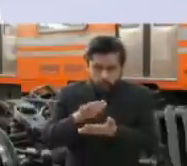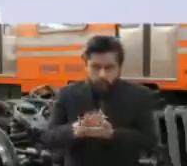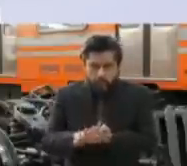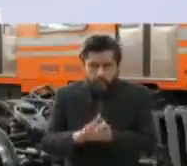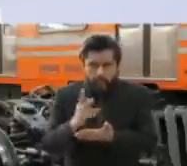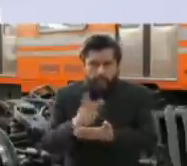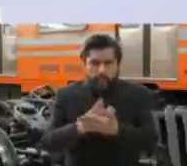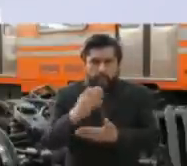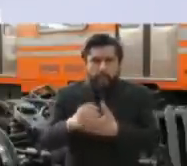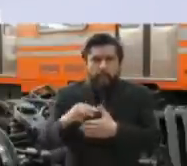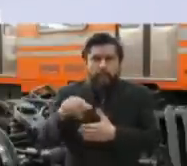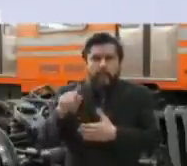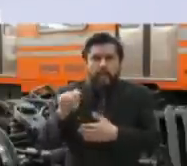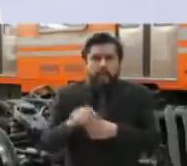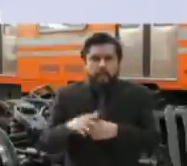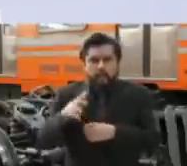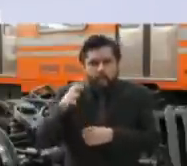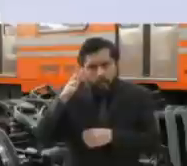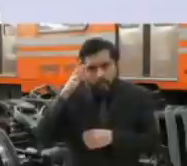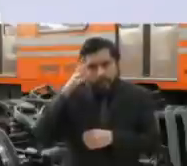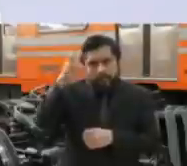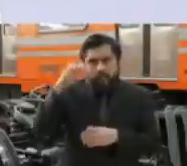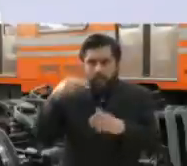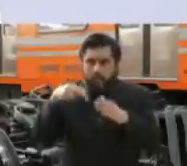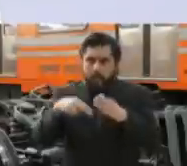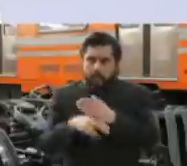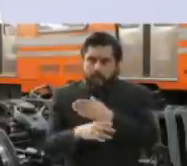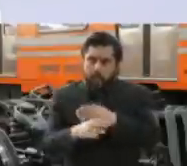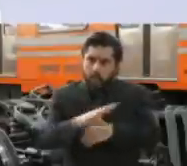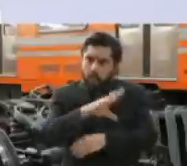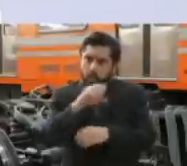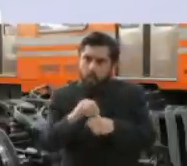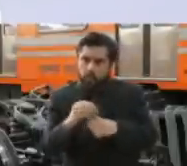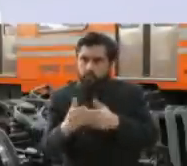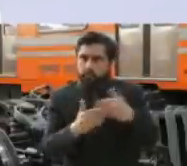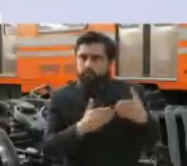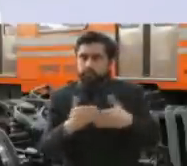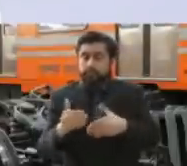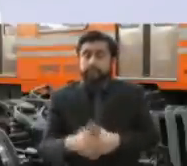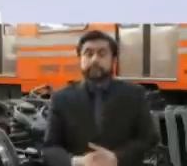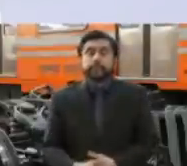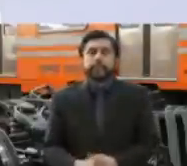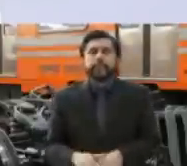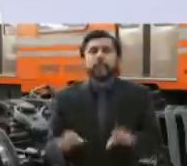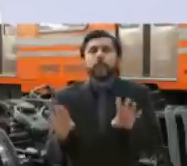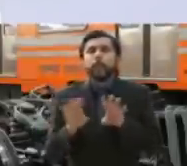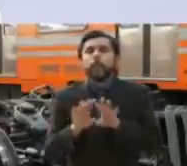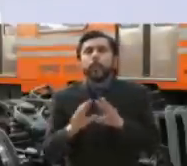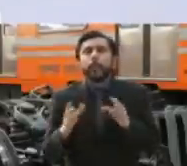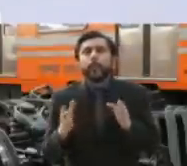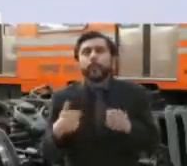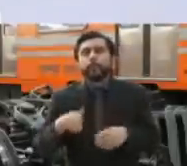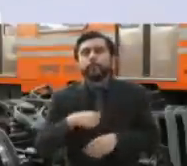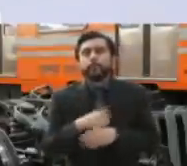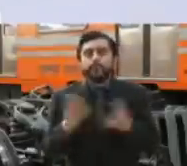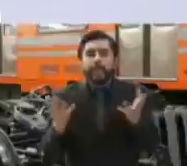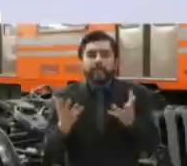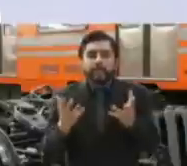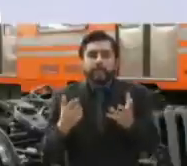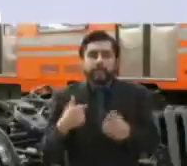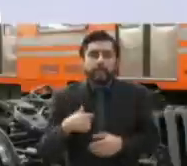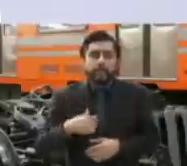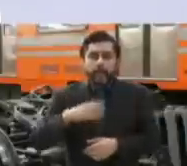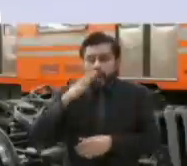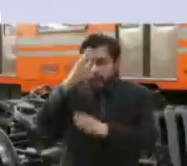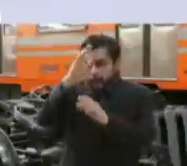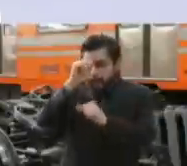modernización del sistema de energía eléctrica del metro de la Ciudad de México. ¿Cómo lo vamos a hacer? Un convenio con Comisión